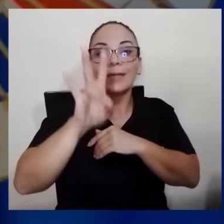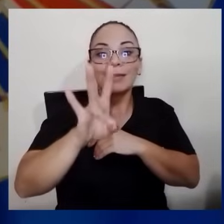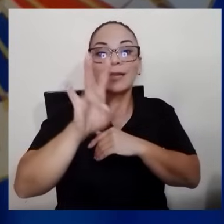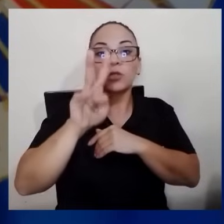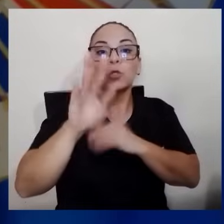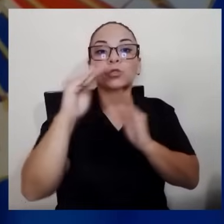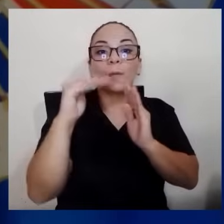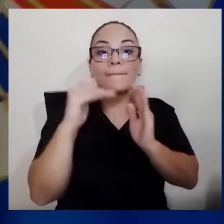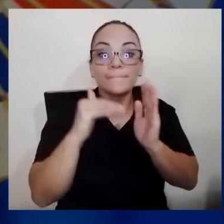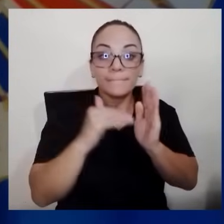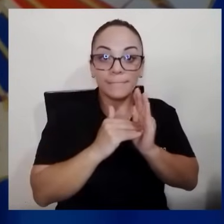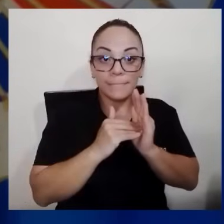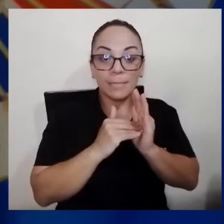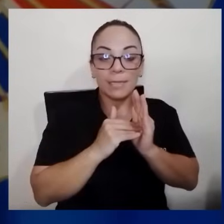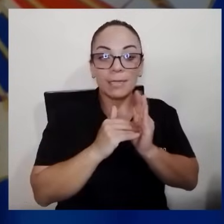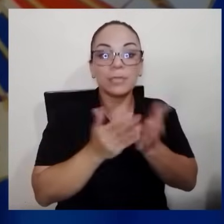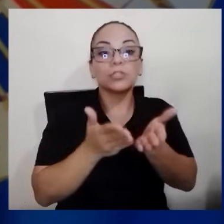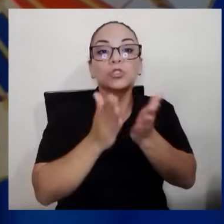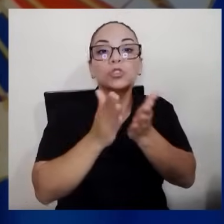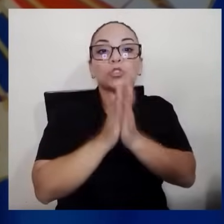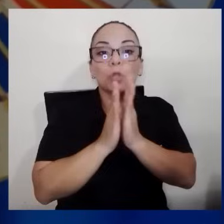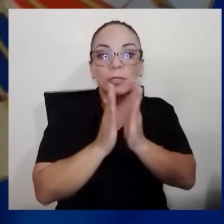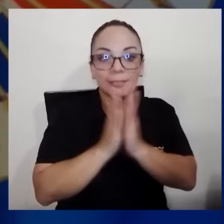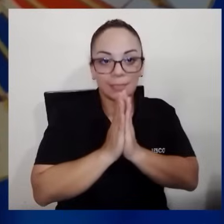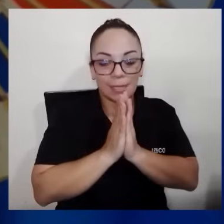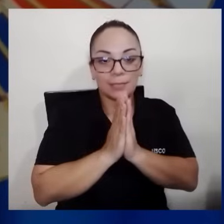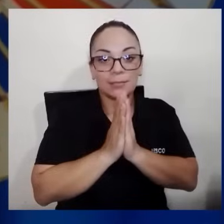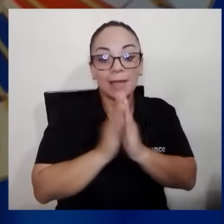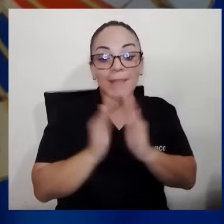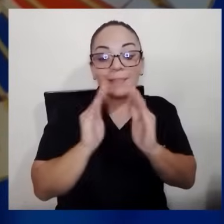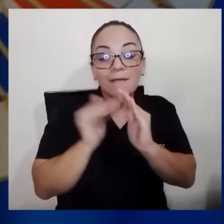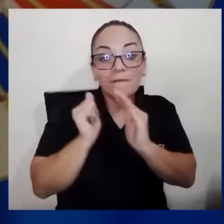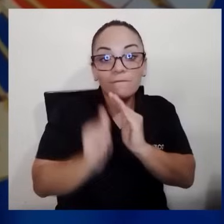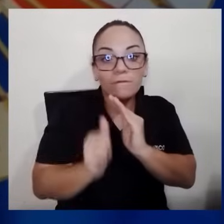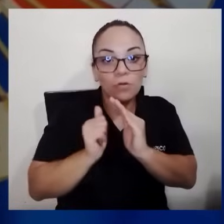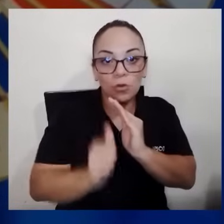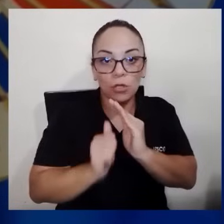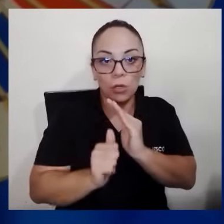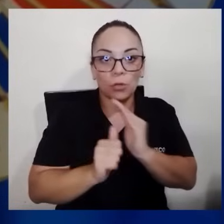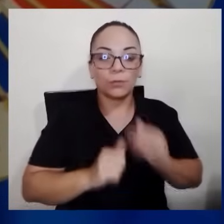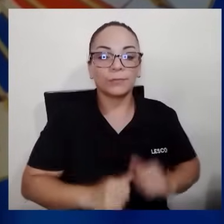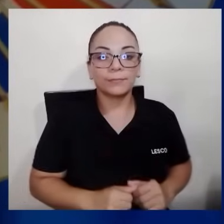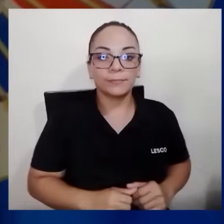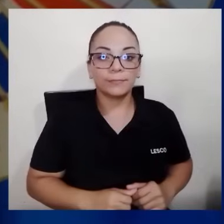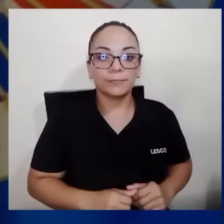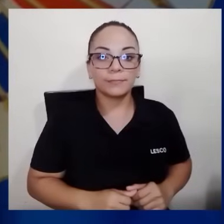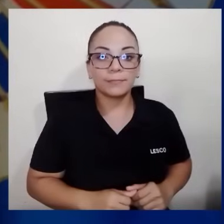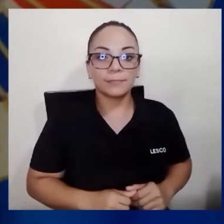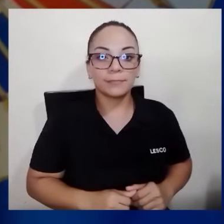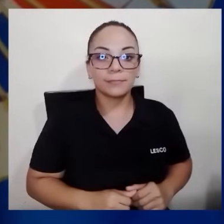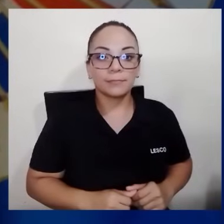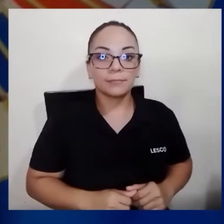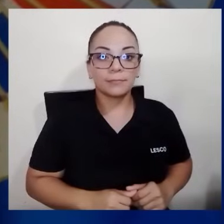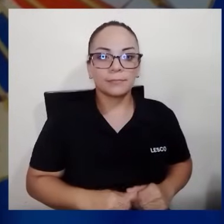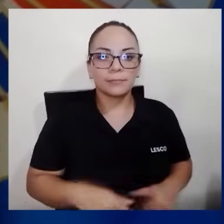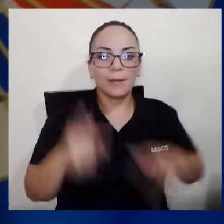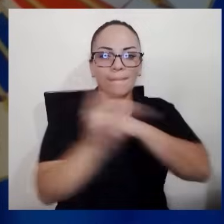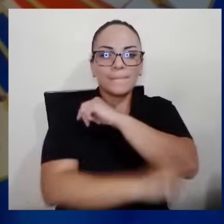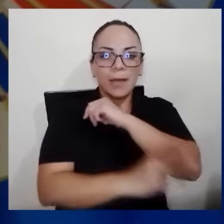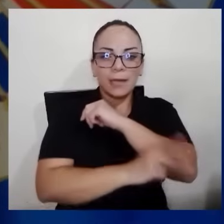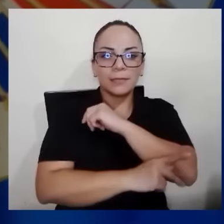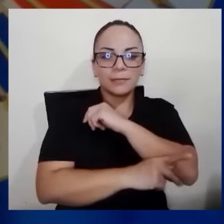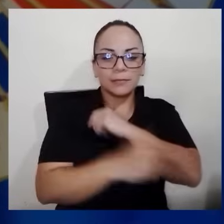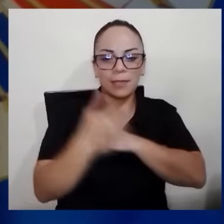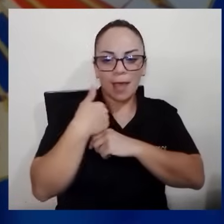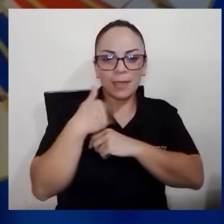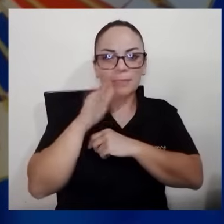272000 solicitudes de refugio en un país de 5.2 millones de